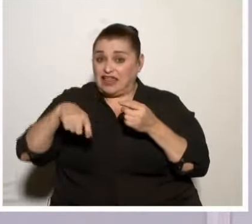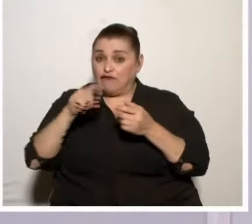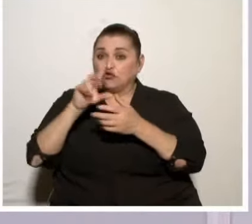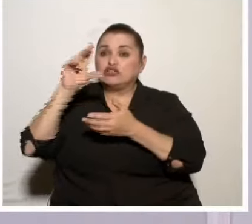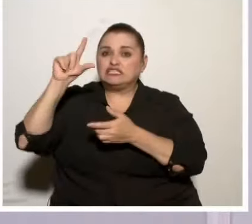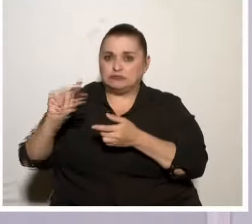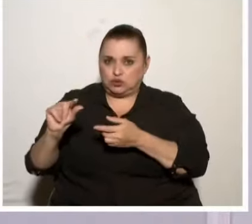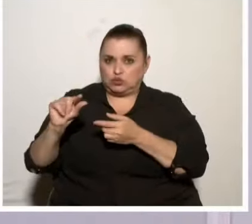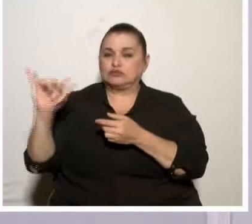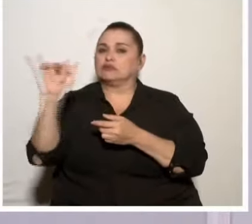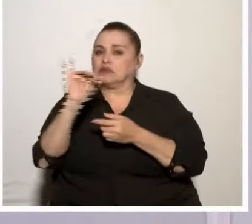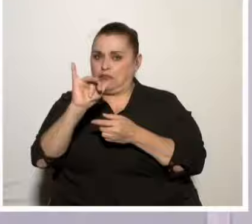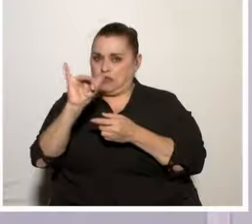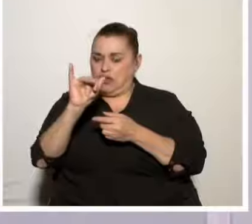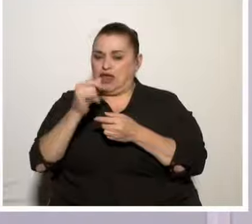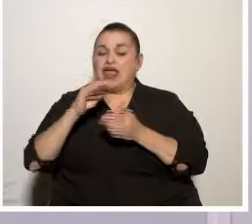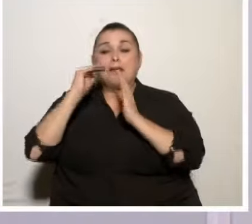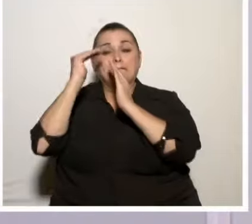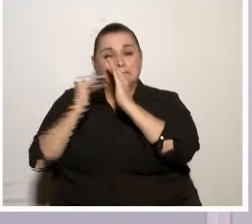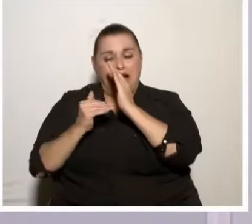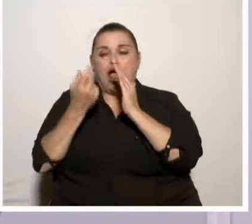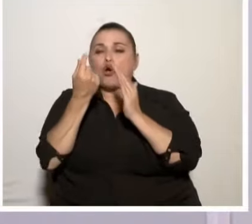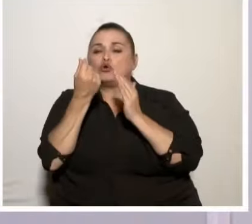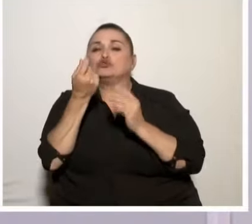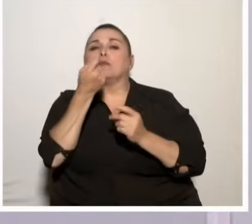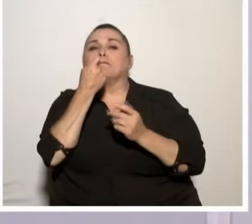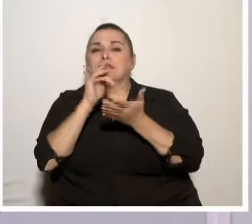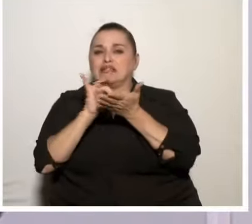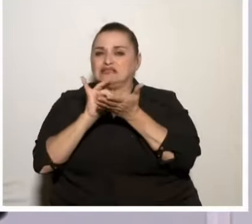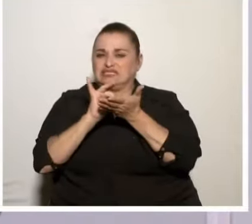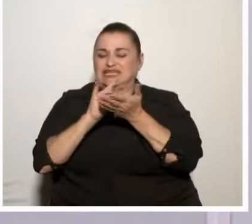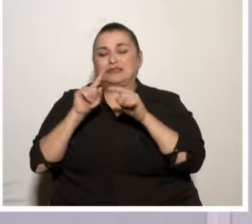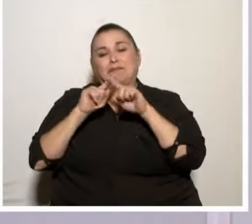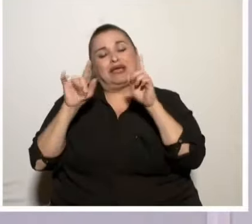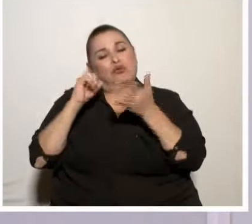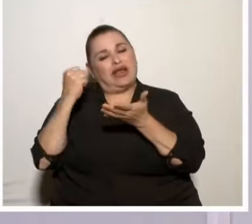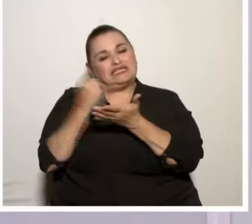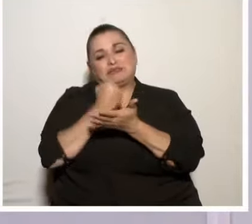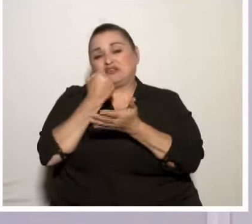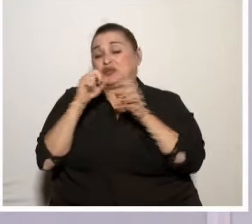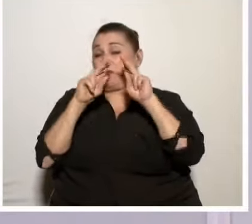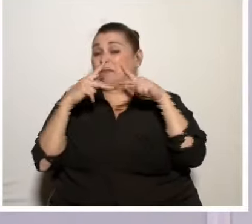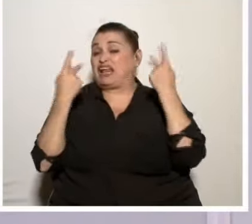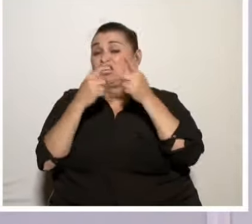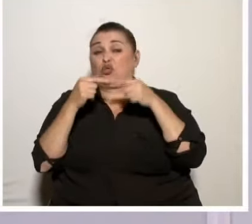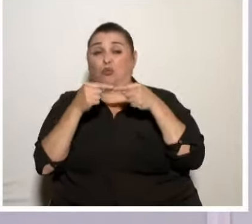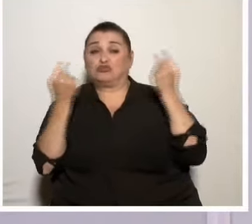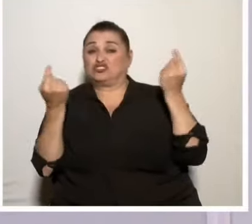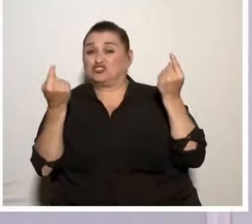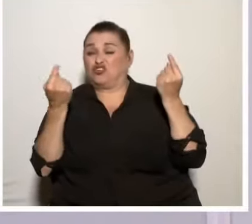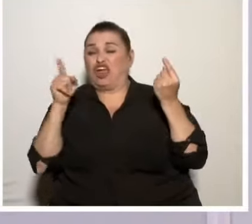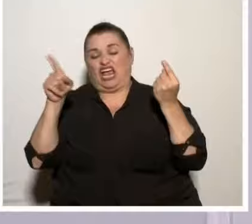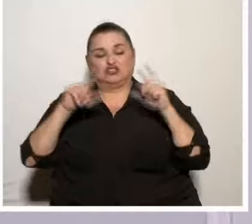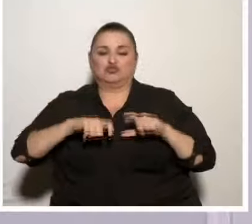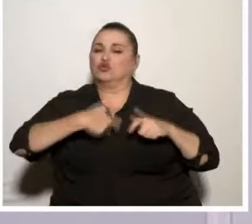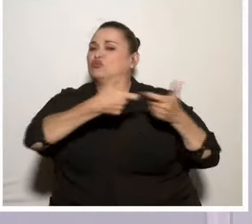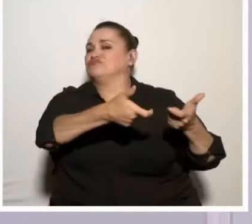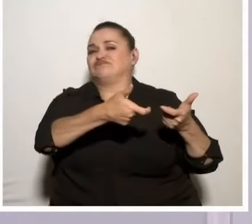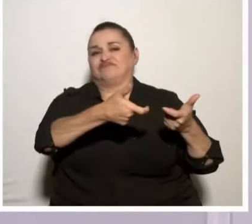un proyecto para bajar el costo de los medicamentos, que lastimosamente los partidos de oposición lo echaron a la